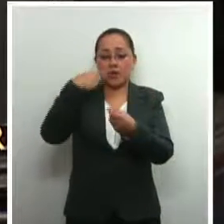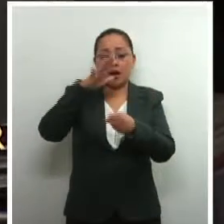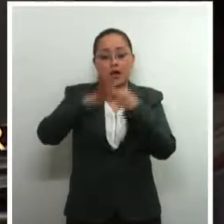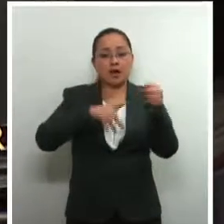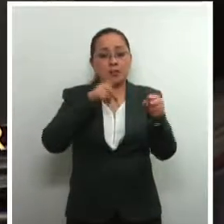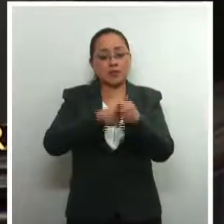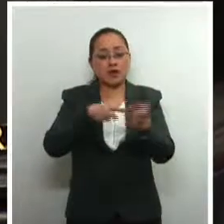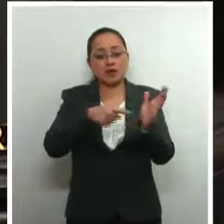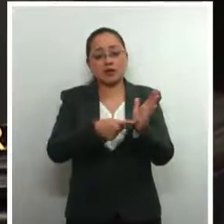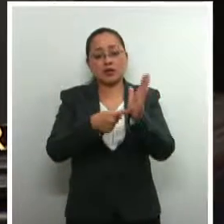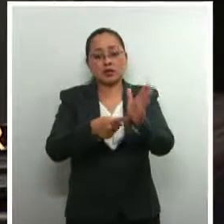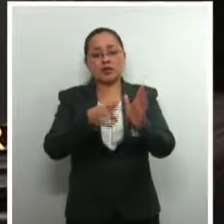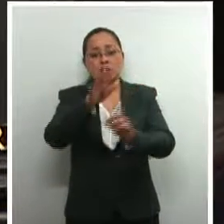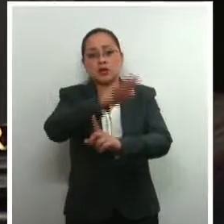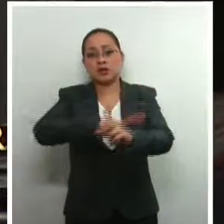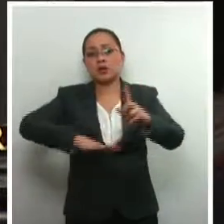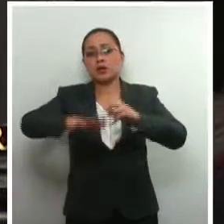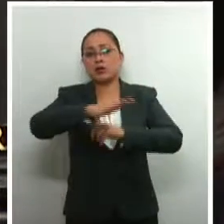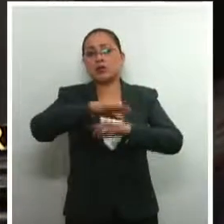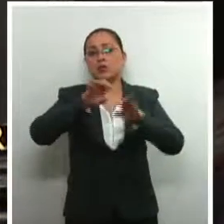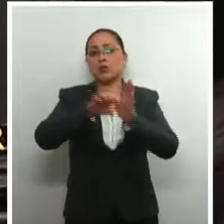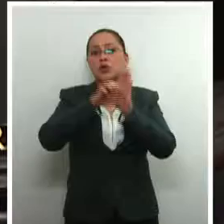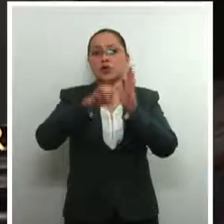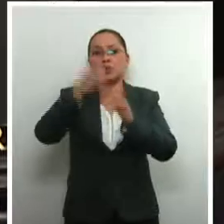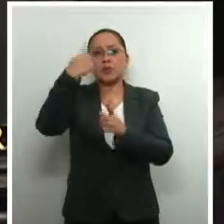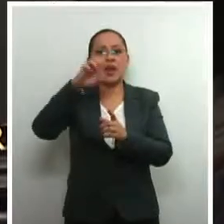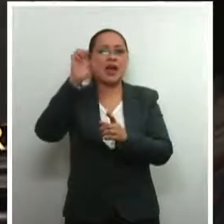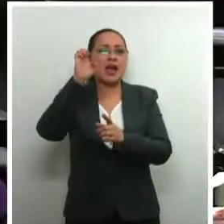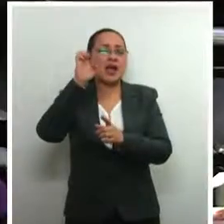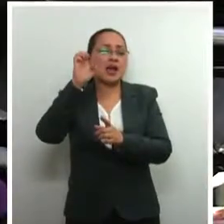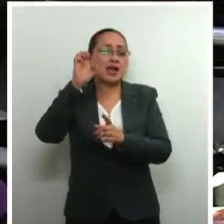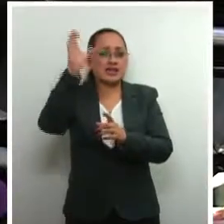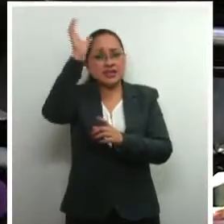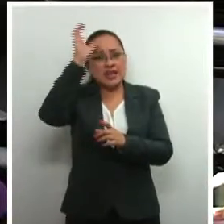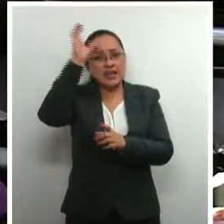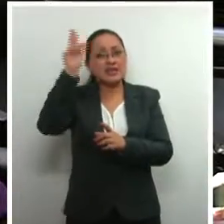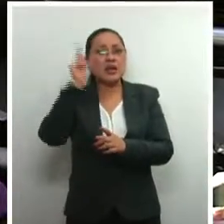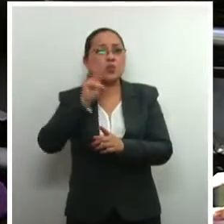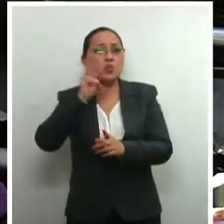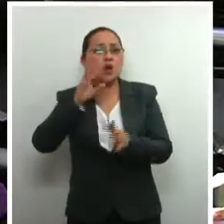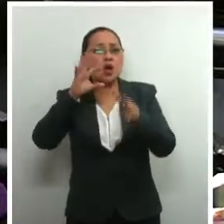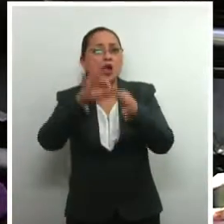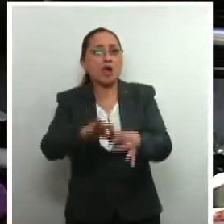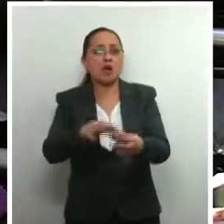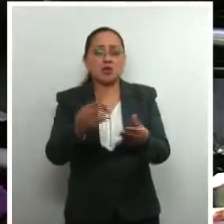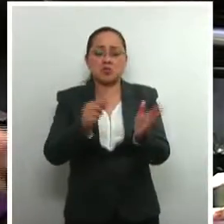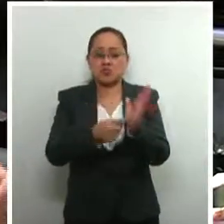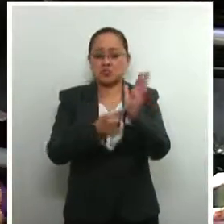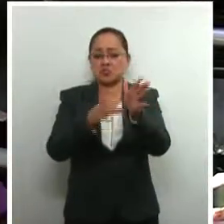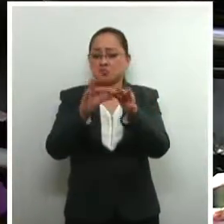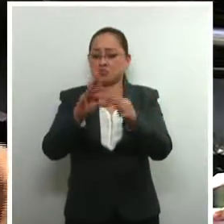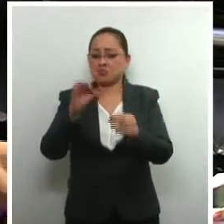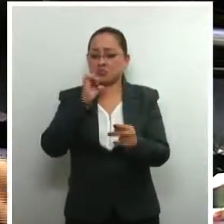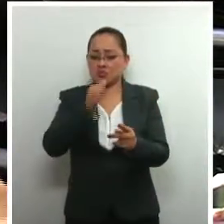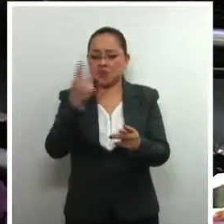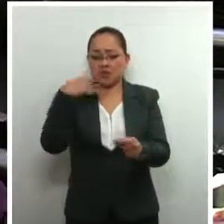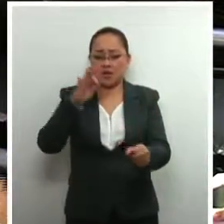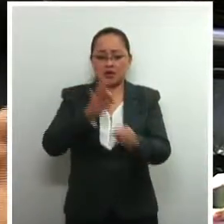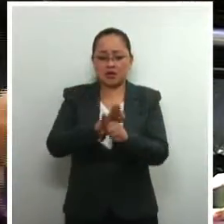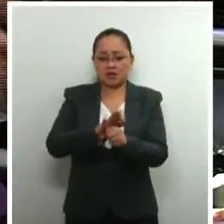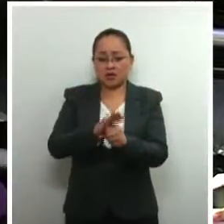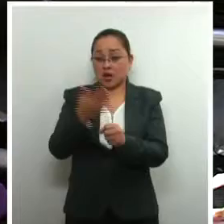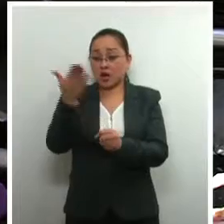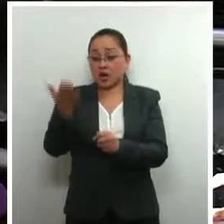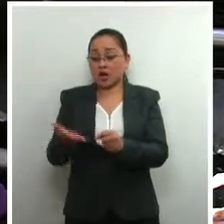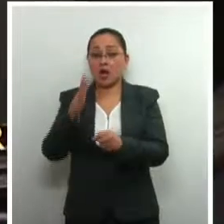ejemplo, en contextos de experimentación científica no se dice nada, acerca de qué protección se les